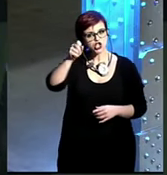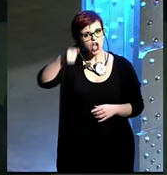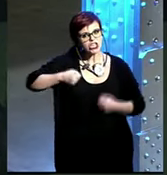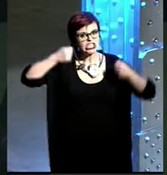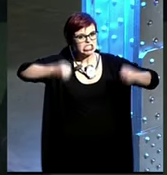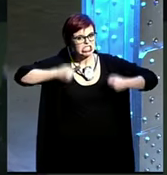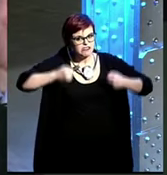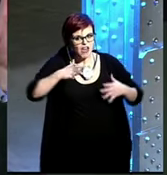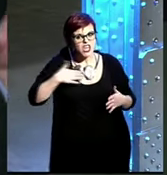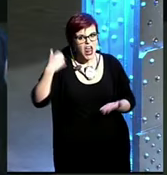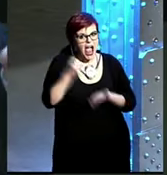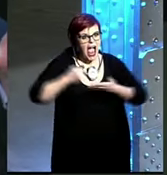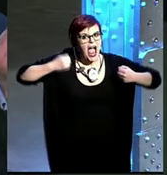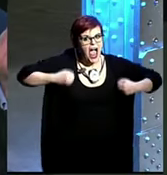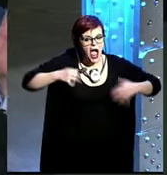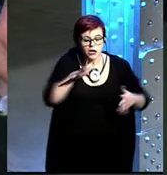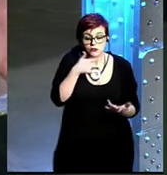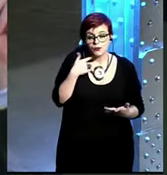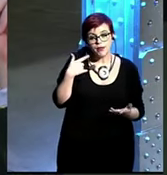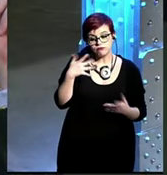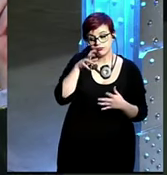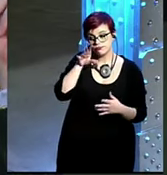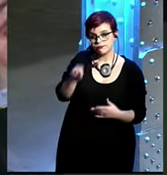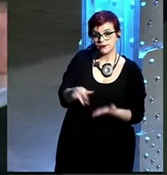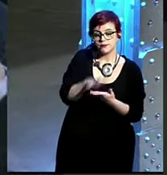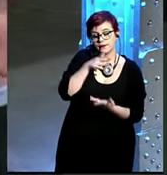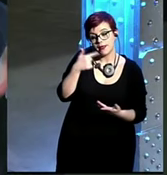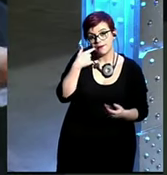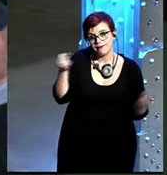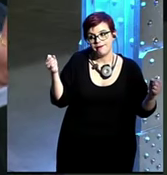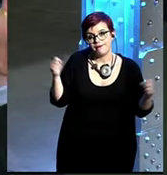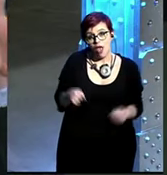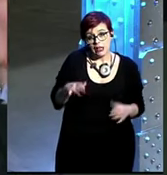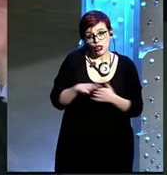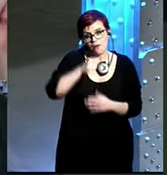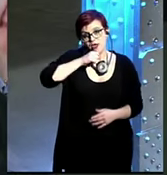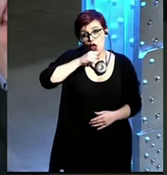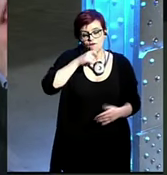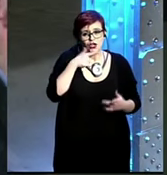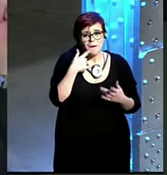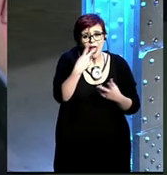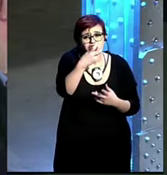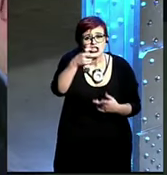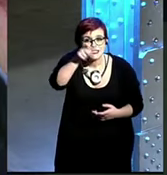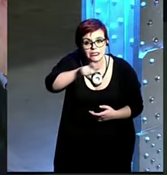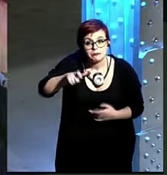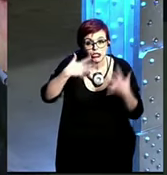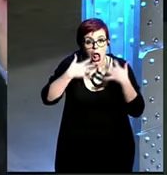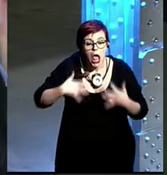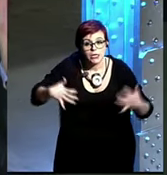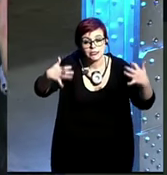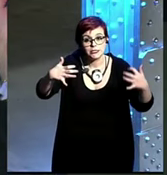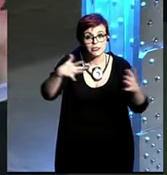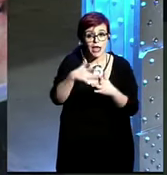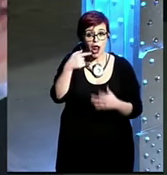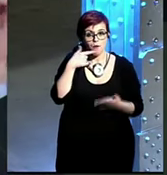tener una bronca en mitad de la fiesta, así que le llevamos a mitad de la sala donde había un micrófono y había unas 200 personas en la fiesta. Así que